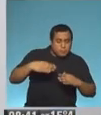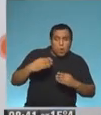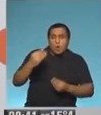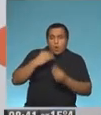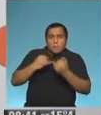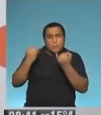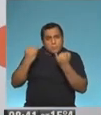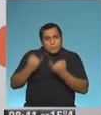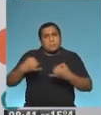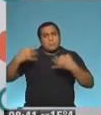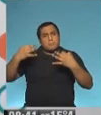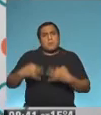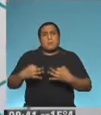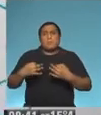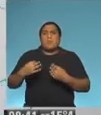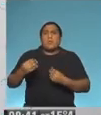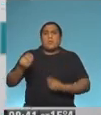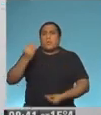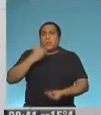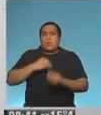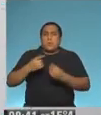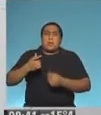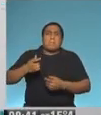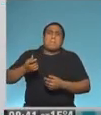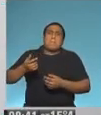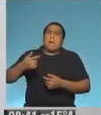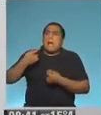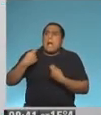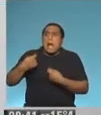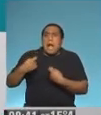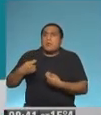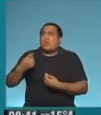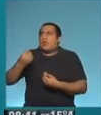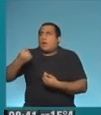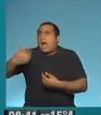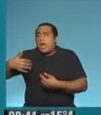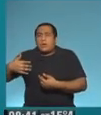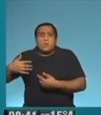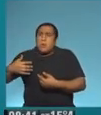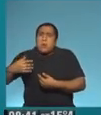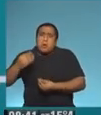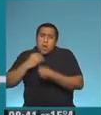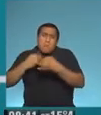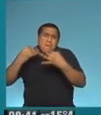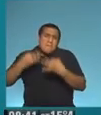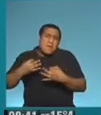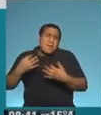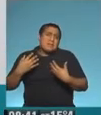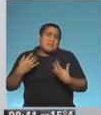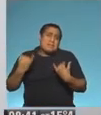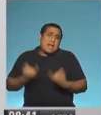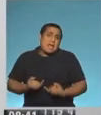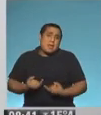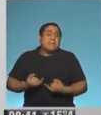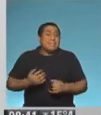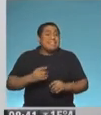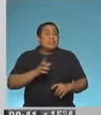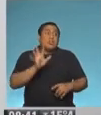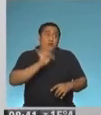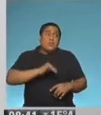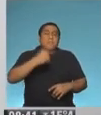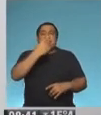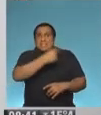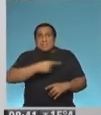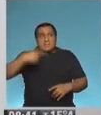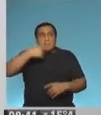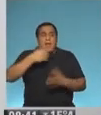alimentación más sana, no necesariamente más cara, un poco más sana. Todos los días acá, Alberto, te cuento que nosotros semanalmente tratamos